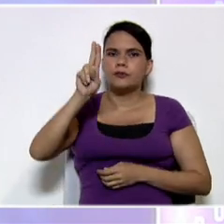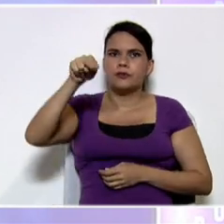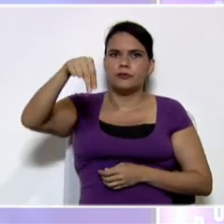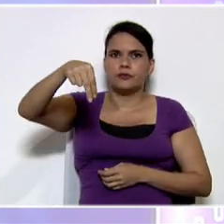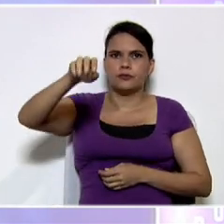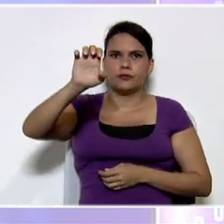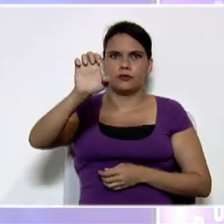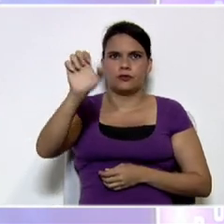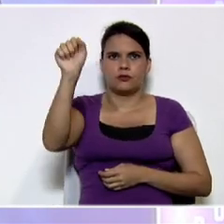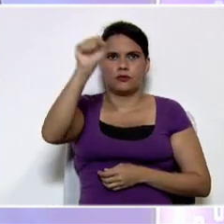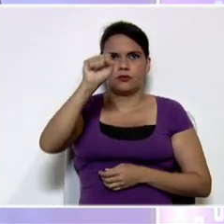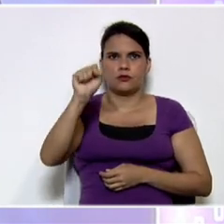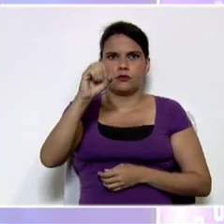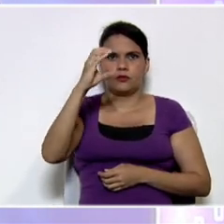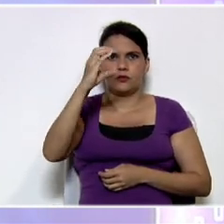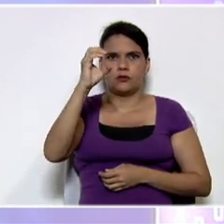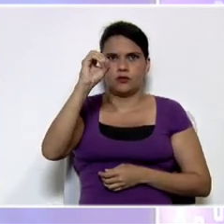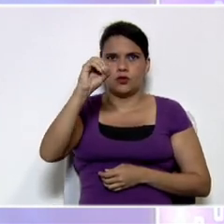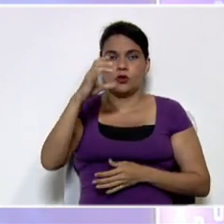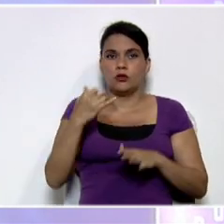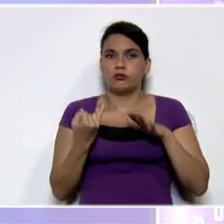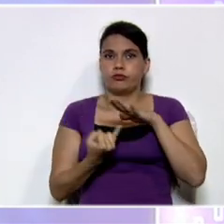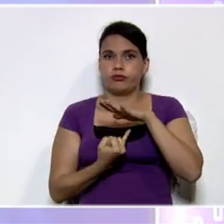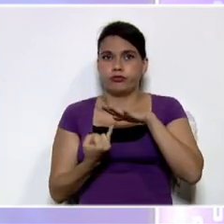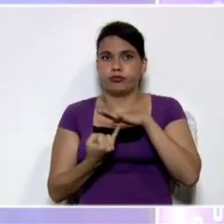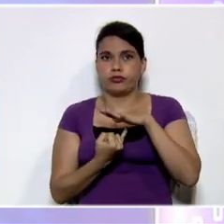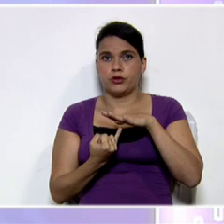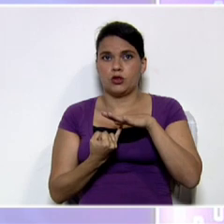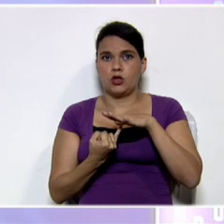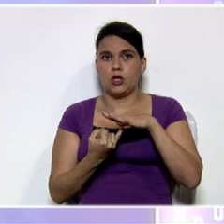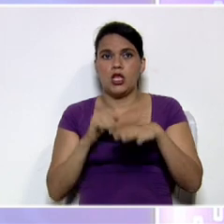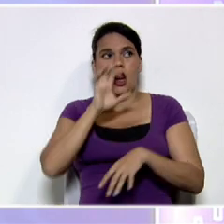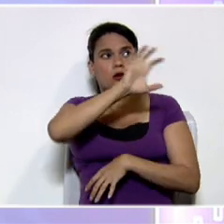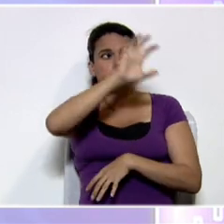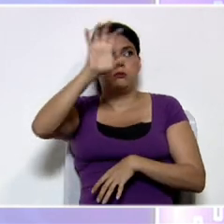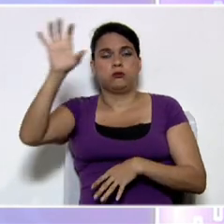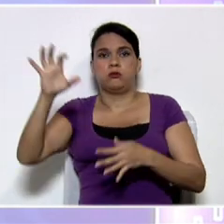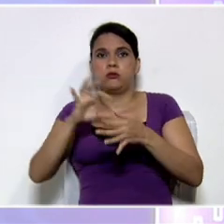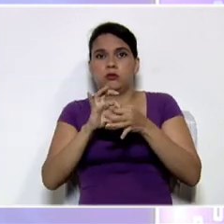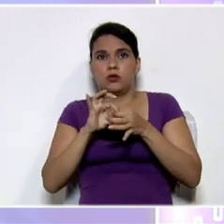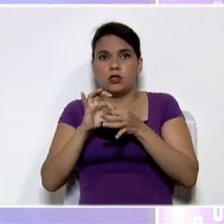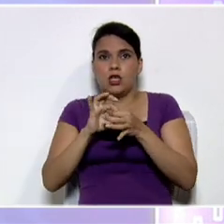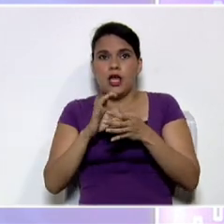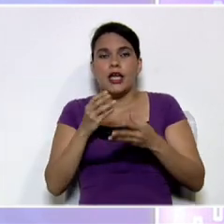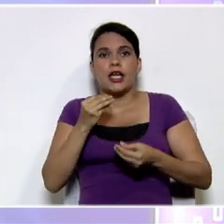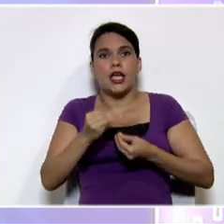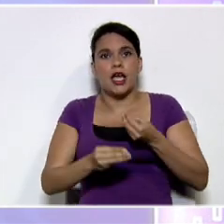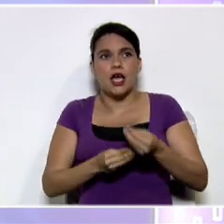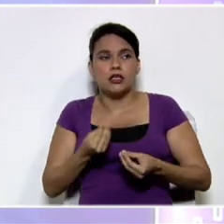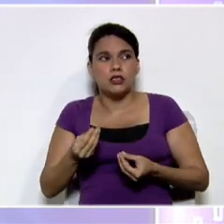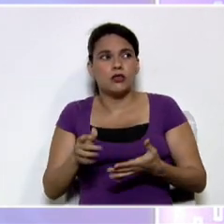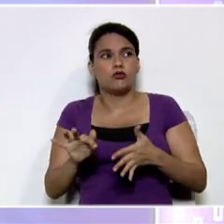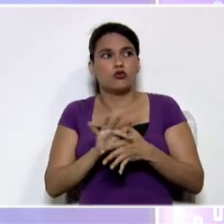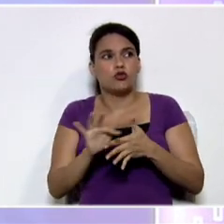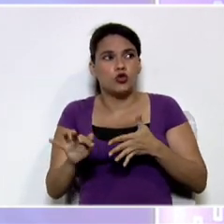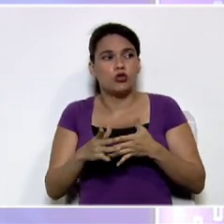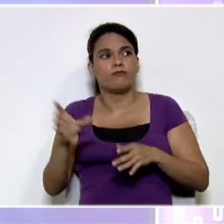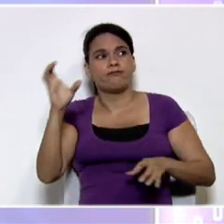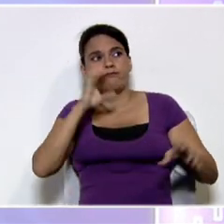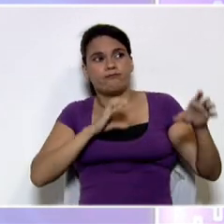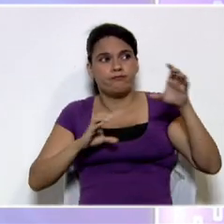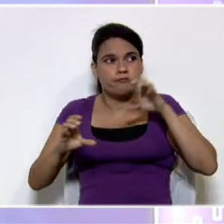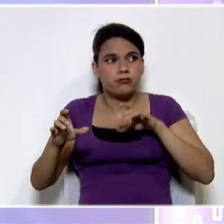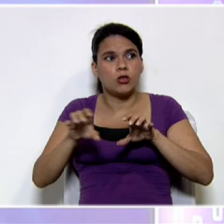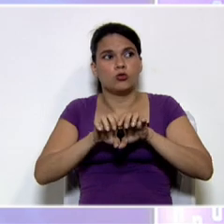de la Organización de Naciones Unidas, ONU, que se dedica especialmente a la ciencia, a la educación y a la